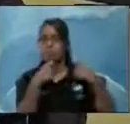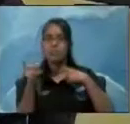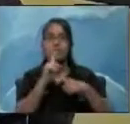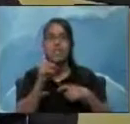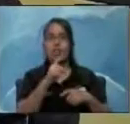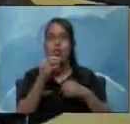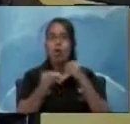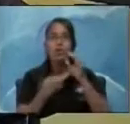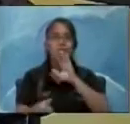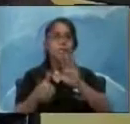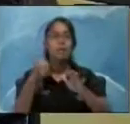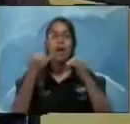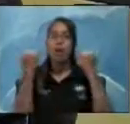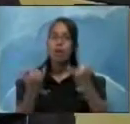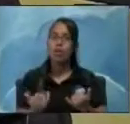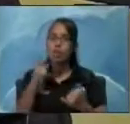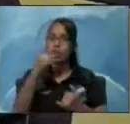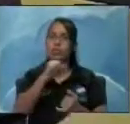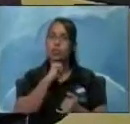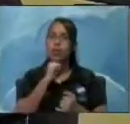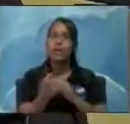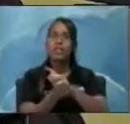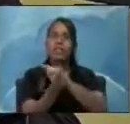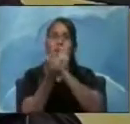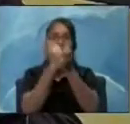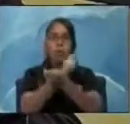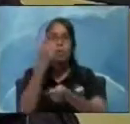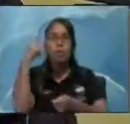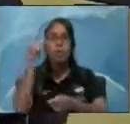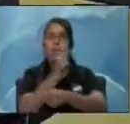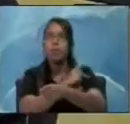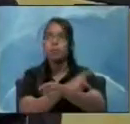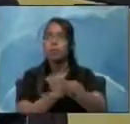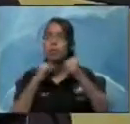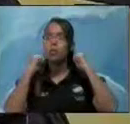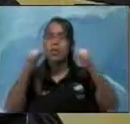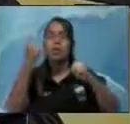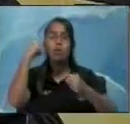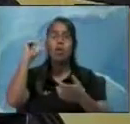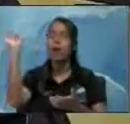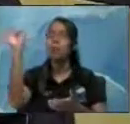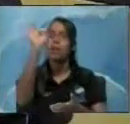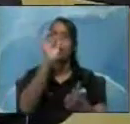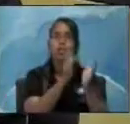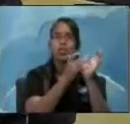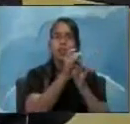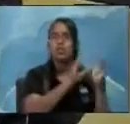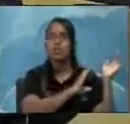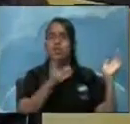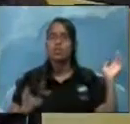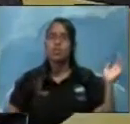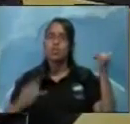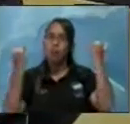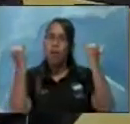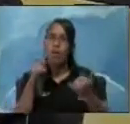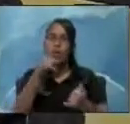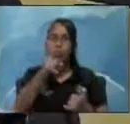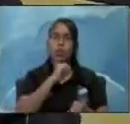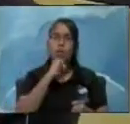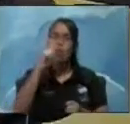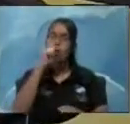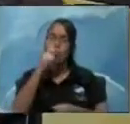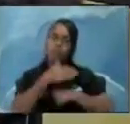más ahora usted es transformado por el poder del Evangelio por la predicación de Jesucristo y ahora usted es un hombre